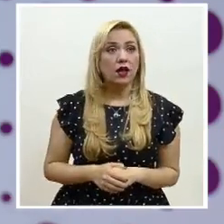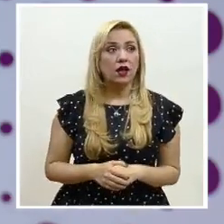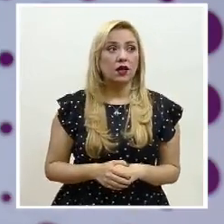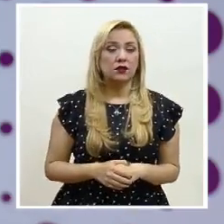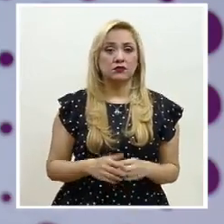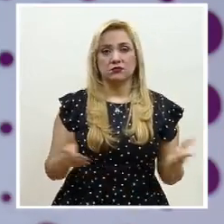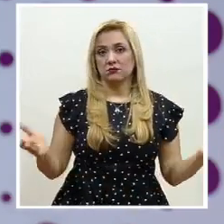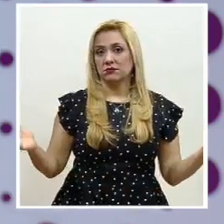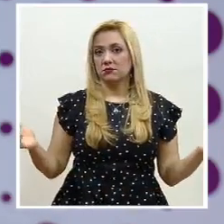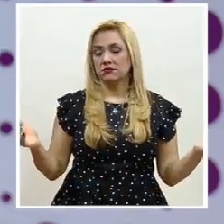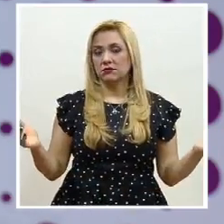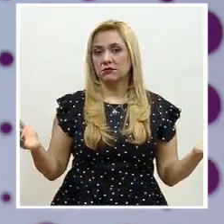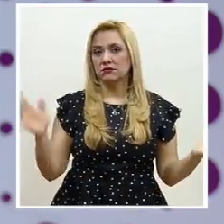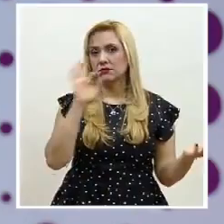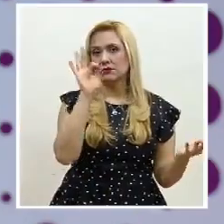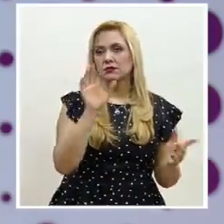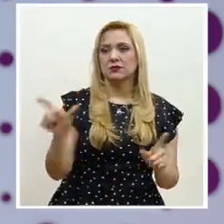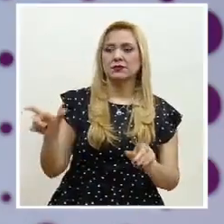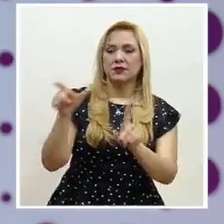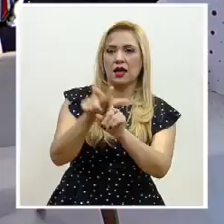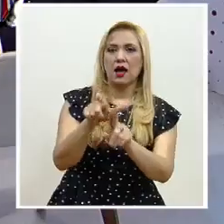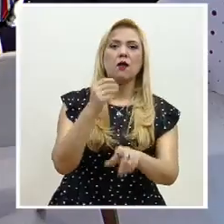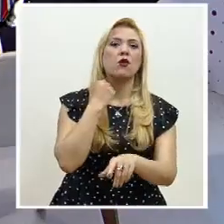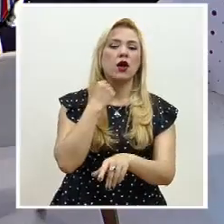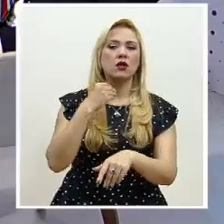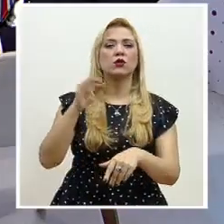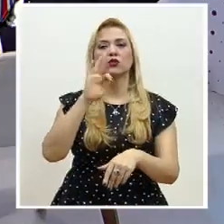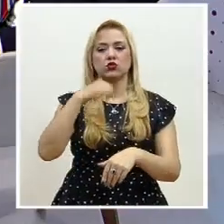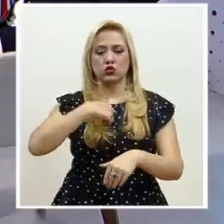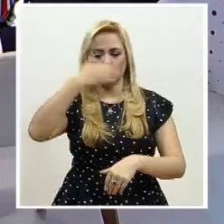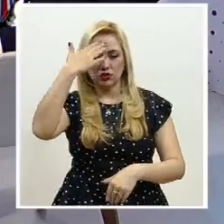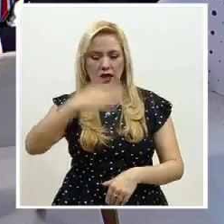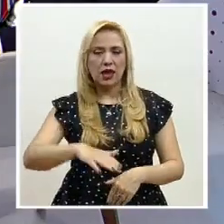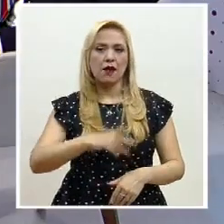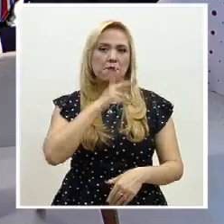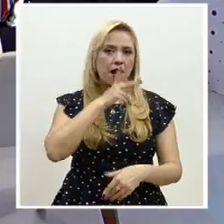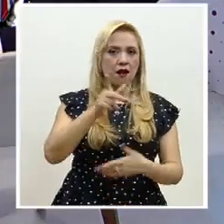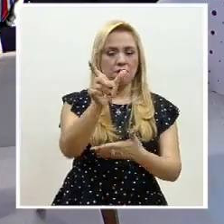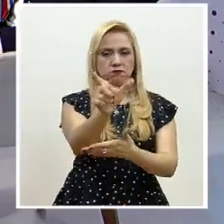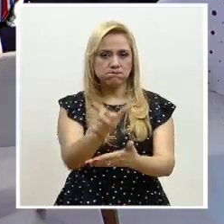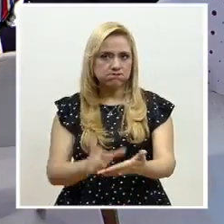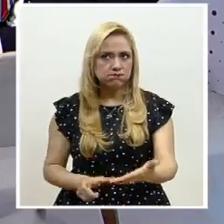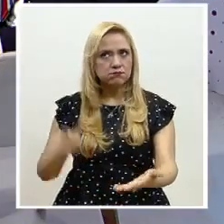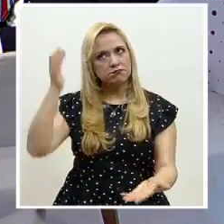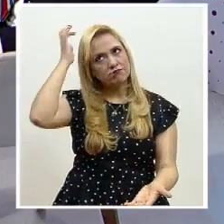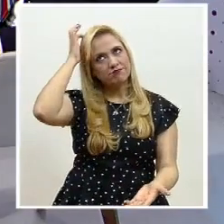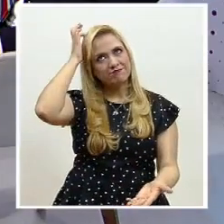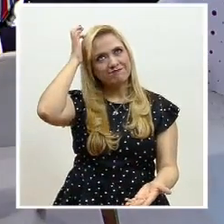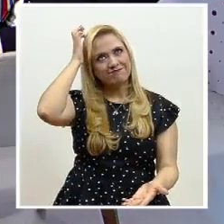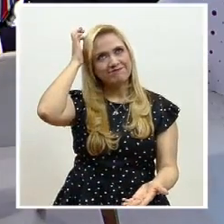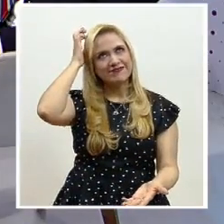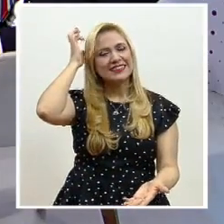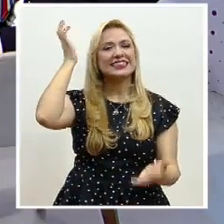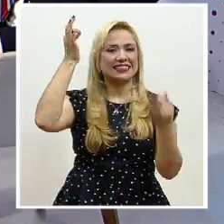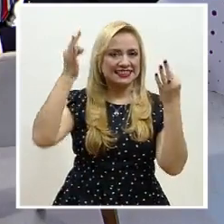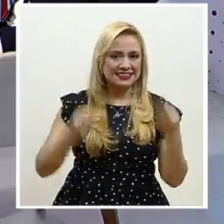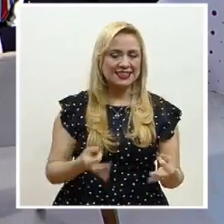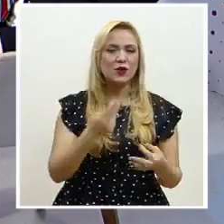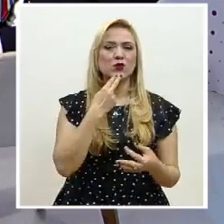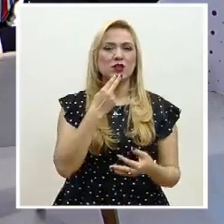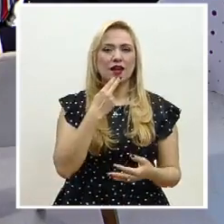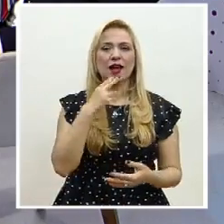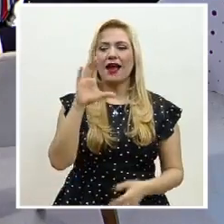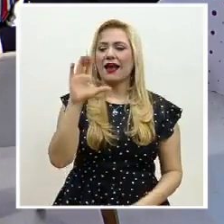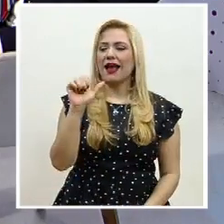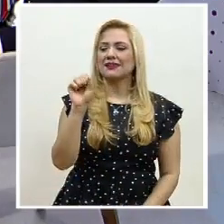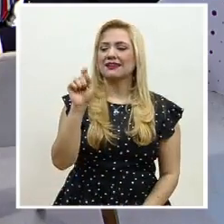sí, puede que esté representada. Claro que nosotros tenemos una formación, un lenguaje que debe ser pues usado de forma correcta, el lenguaje